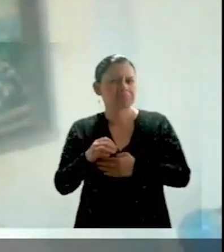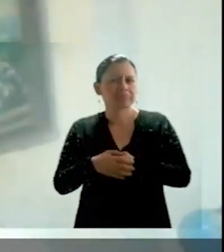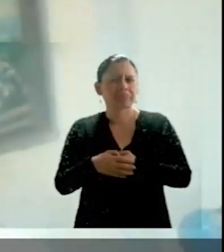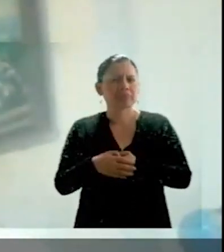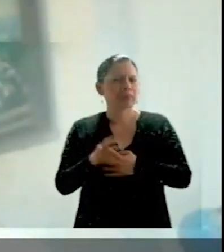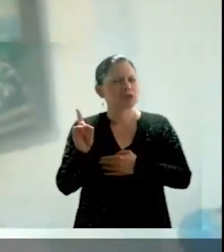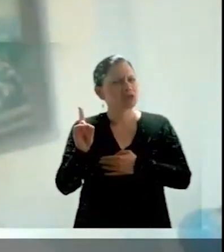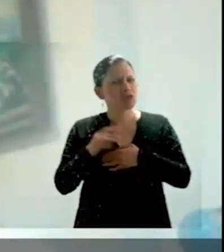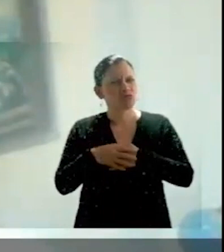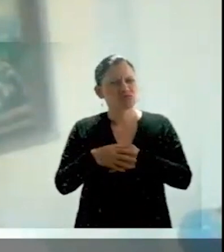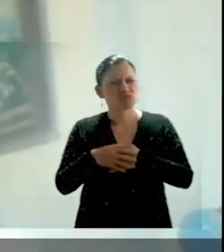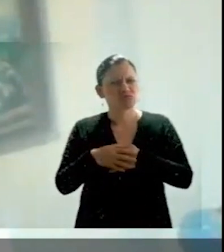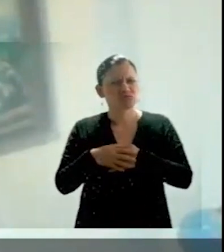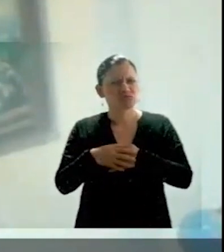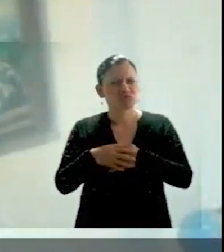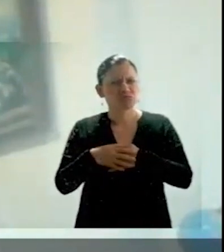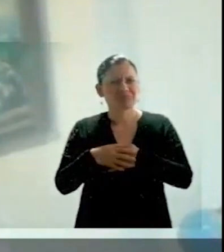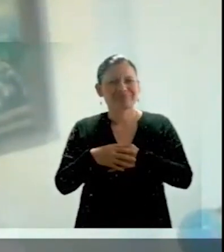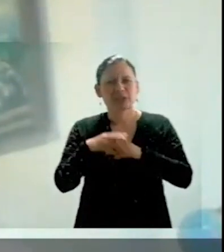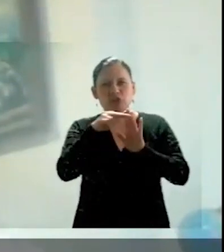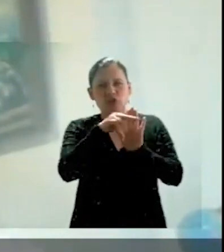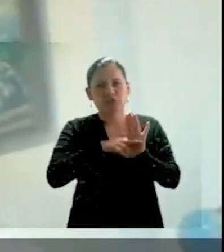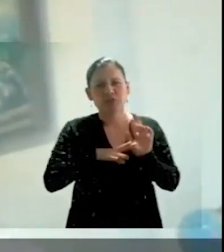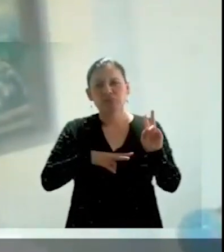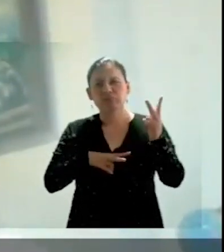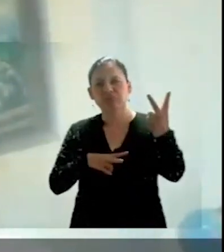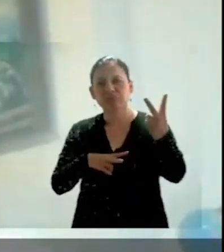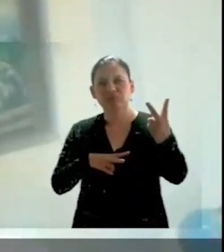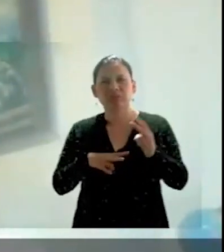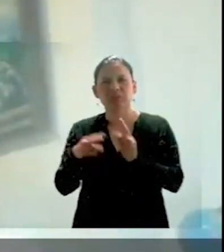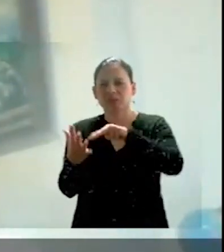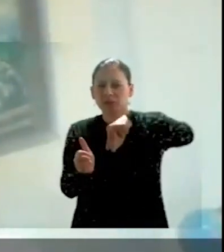que no hay una brecha muy grande